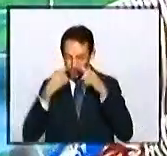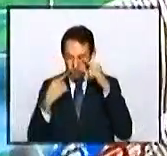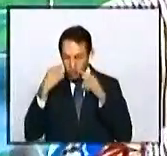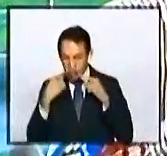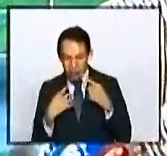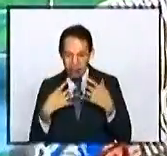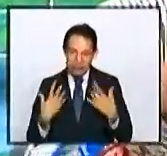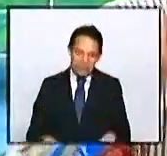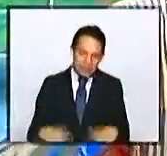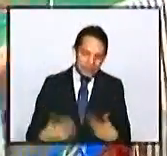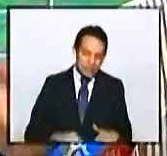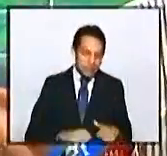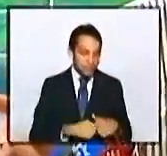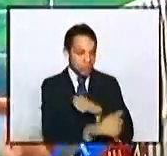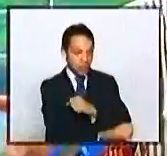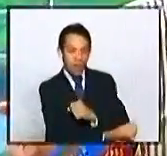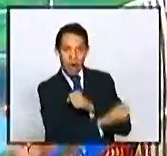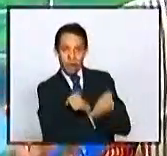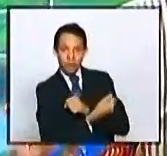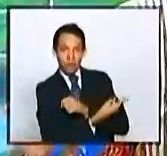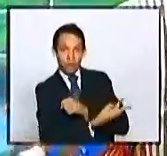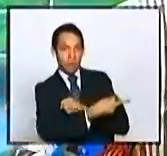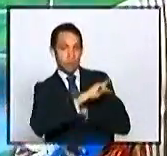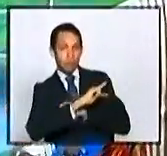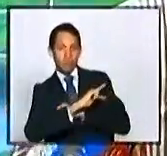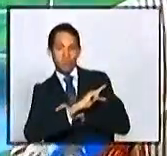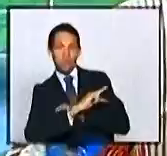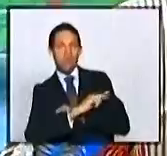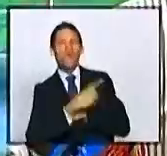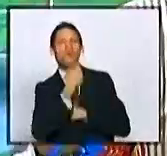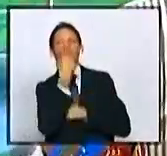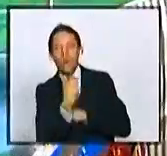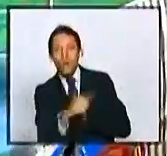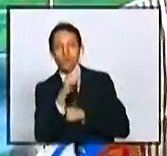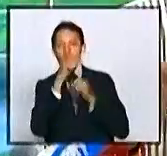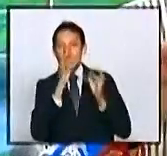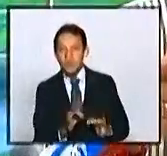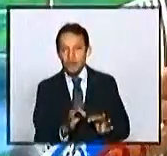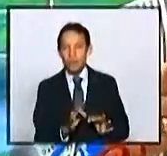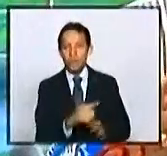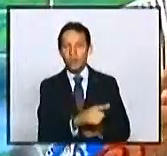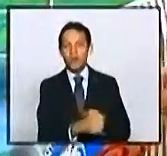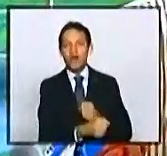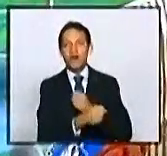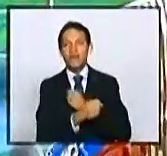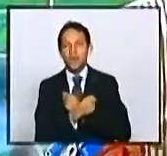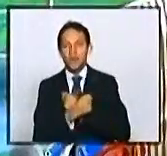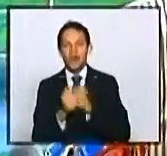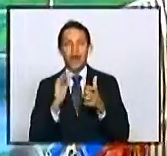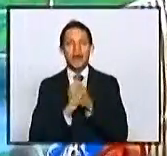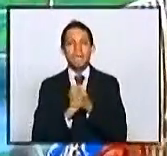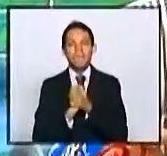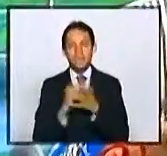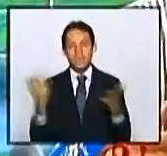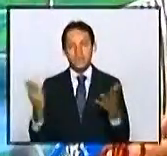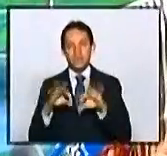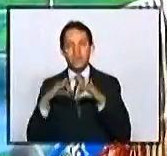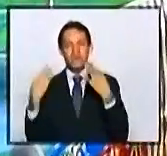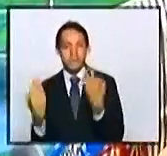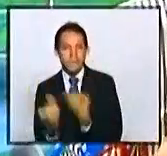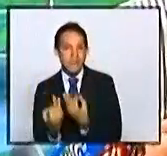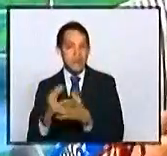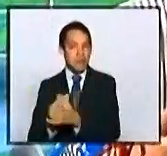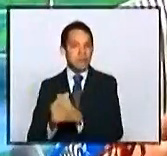si esa otra persona no valoraba su presencia, otras sí la valoraban y eran supremamente importantes para él.